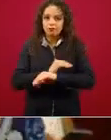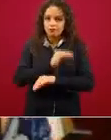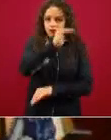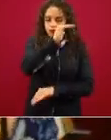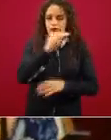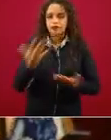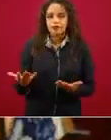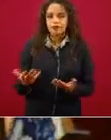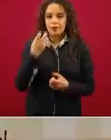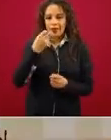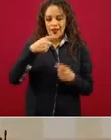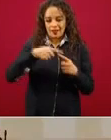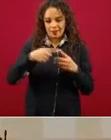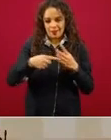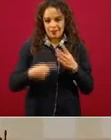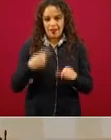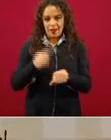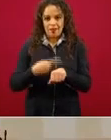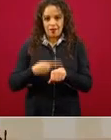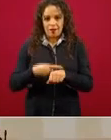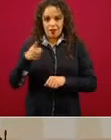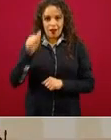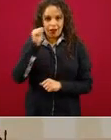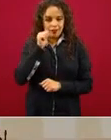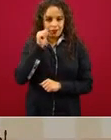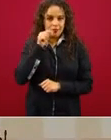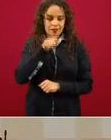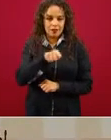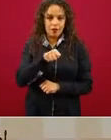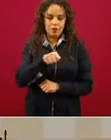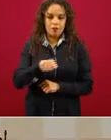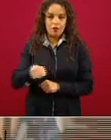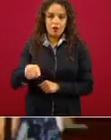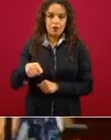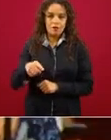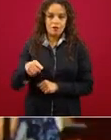enfermedades que son las principales que han sido el